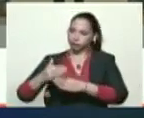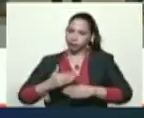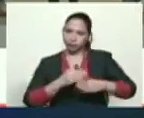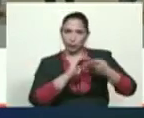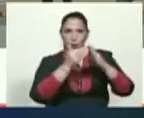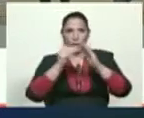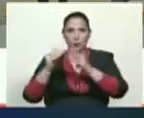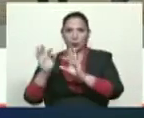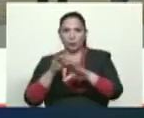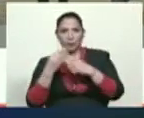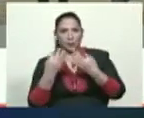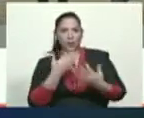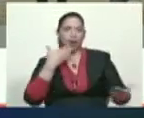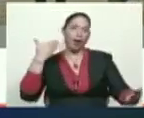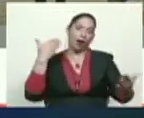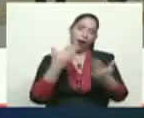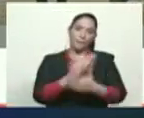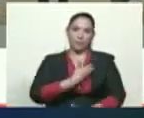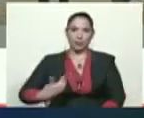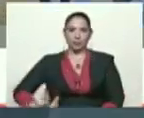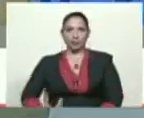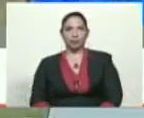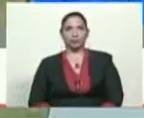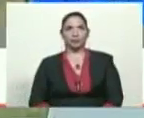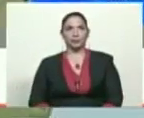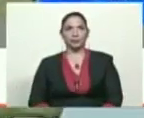comunidad con la familia muchísimas gracias presidente